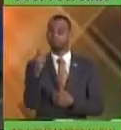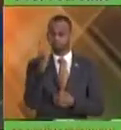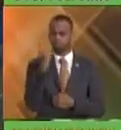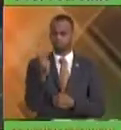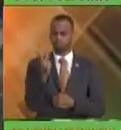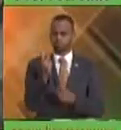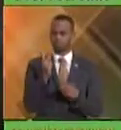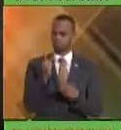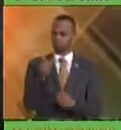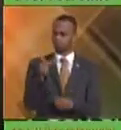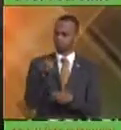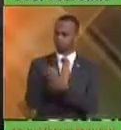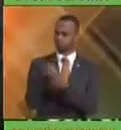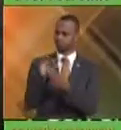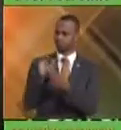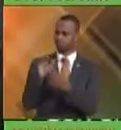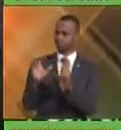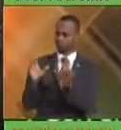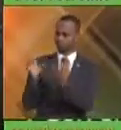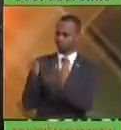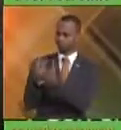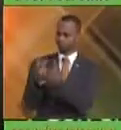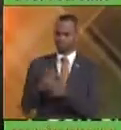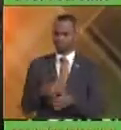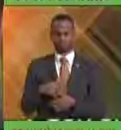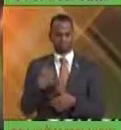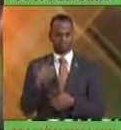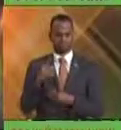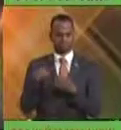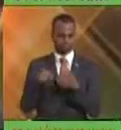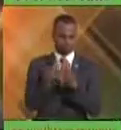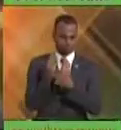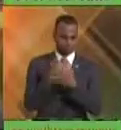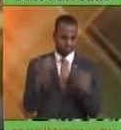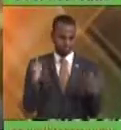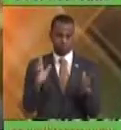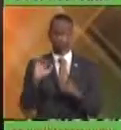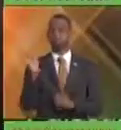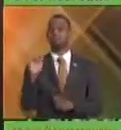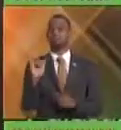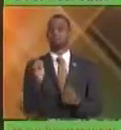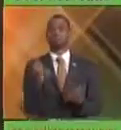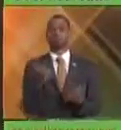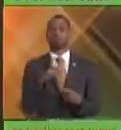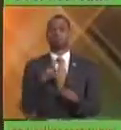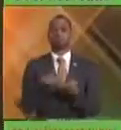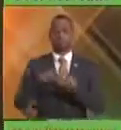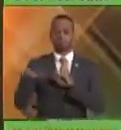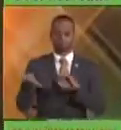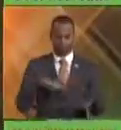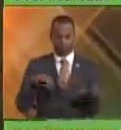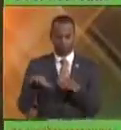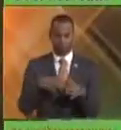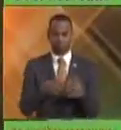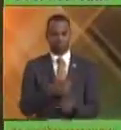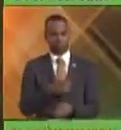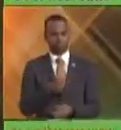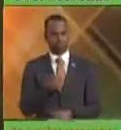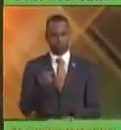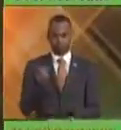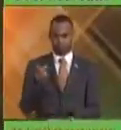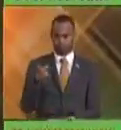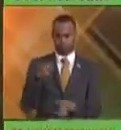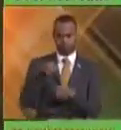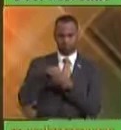guau no sólo por una cuestión de derechos sino también por una cuestión de producción y de que a mi